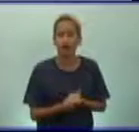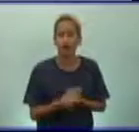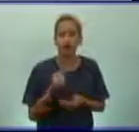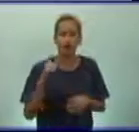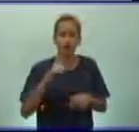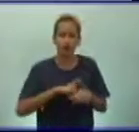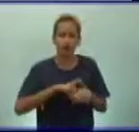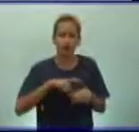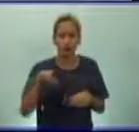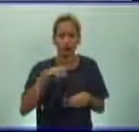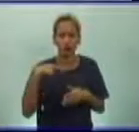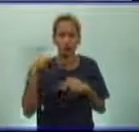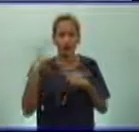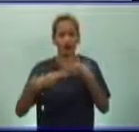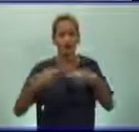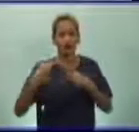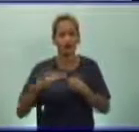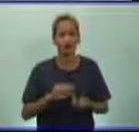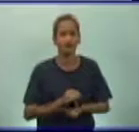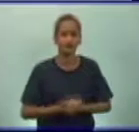dar.